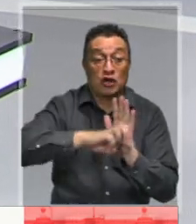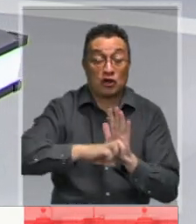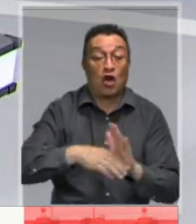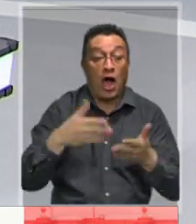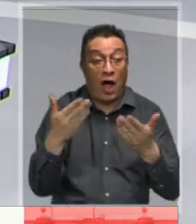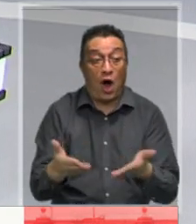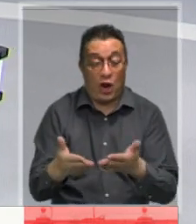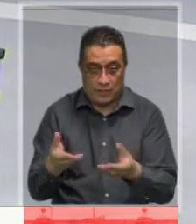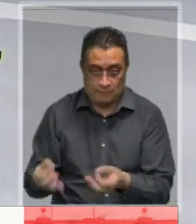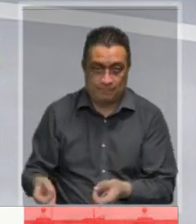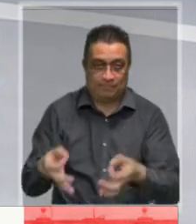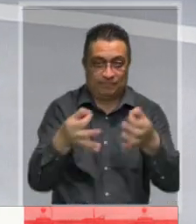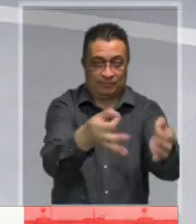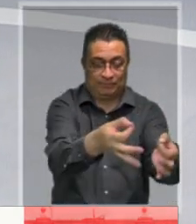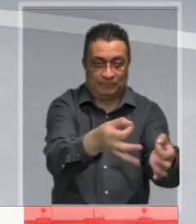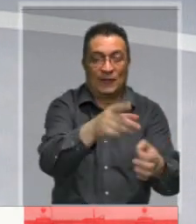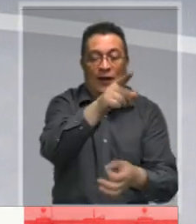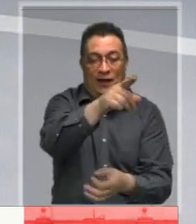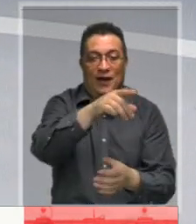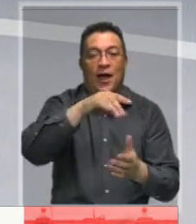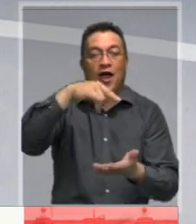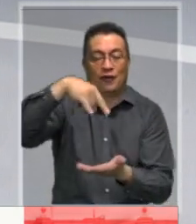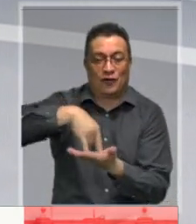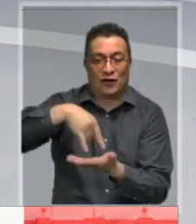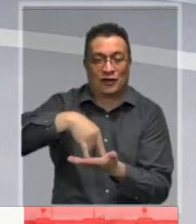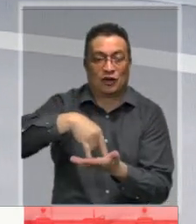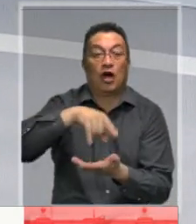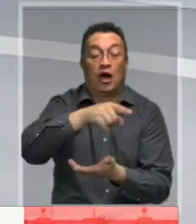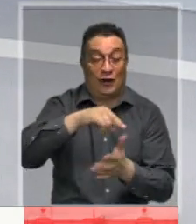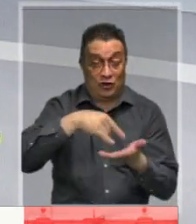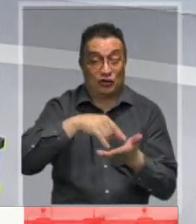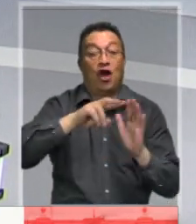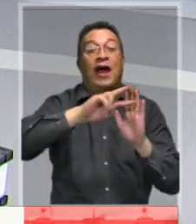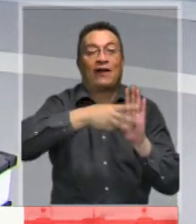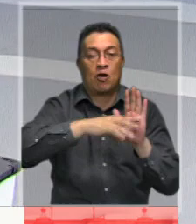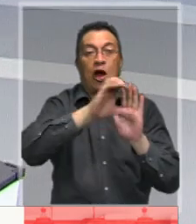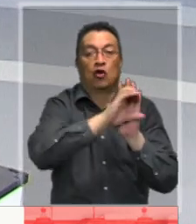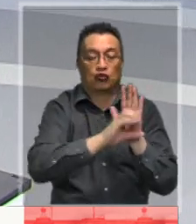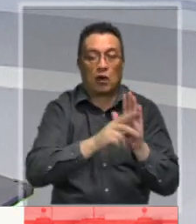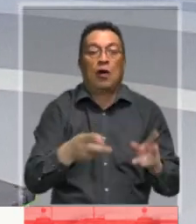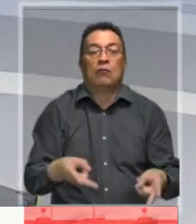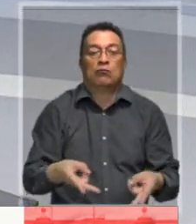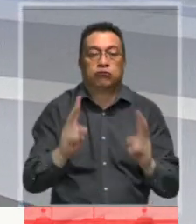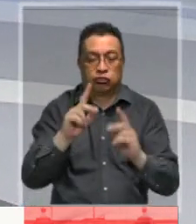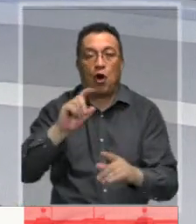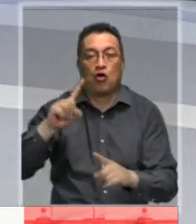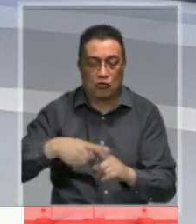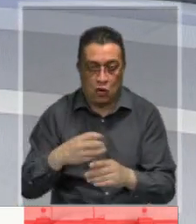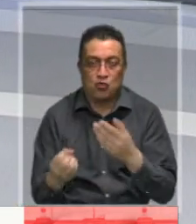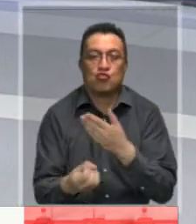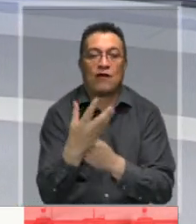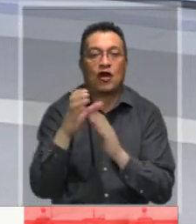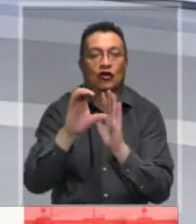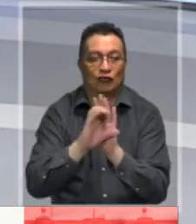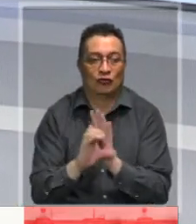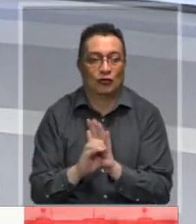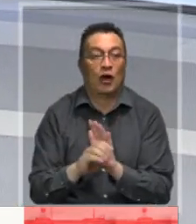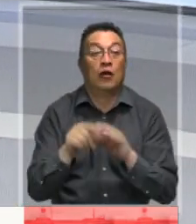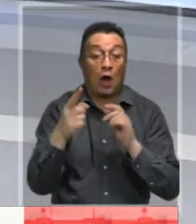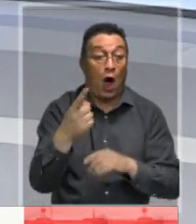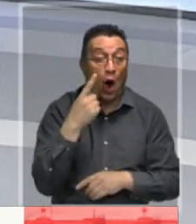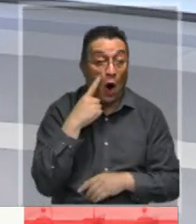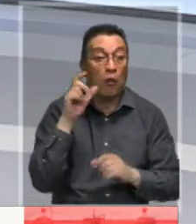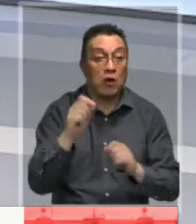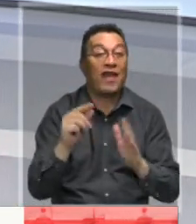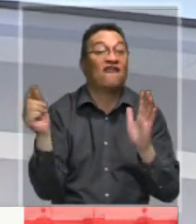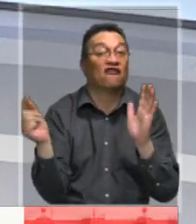irse al Congreso para una reforma constitucional y darle viabilidad. Pero veamos un poquito también el cronograma, que ojo, que las fechas pueden